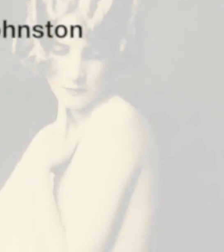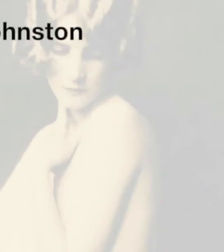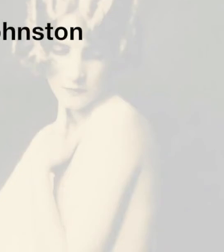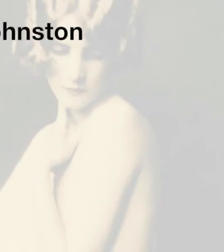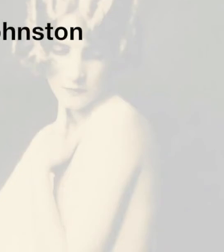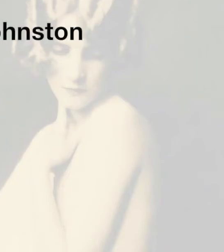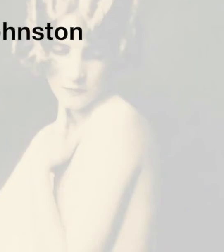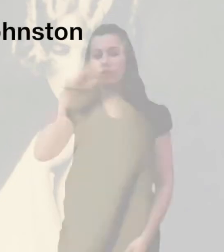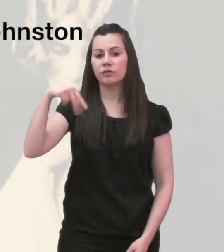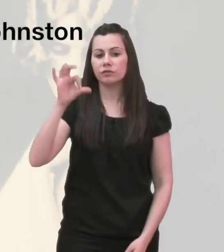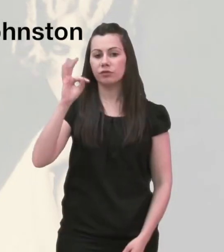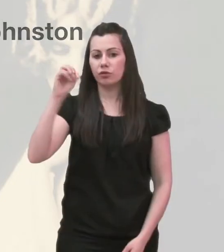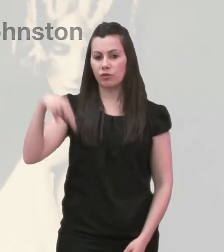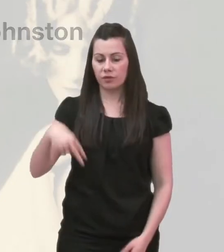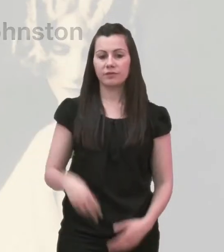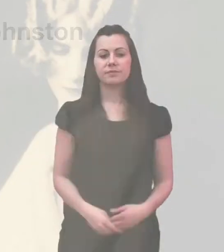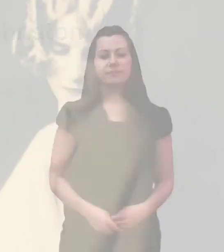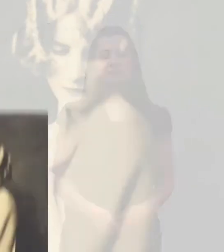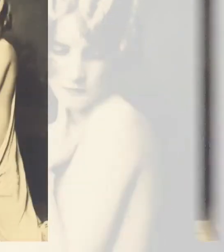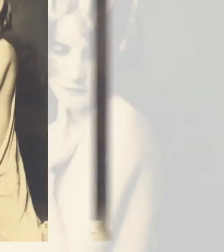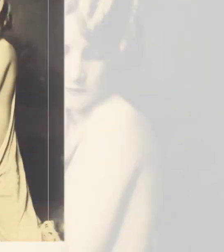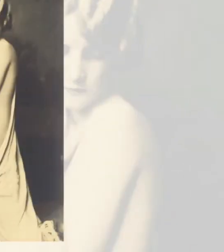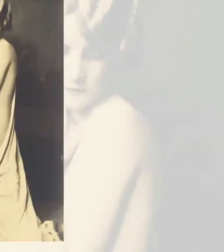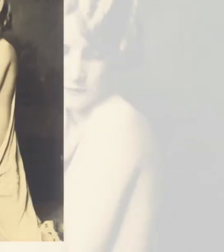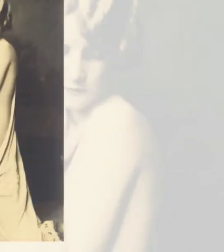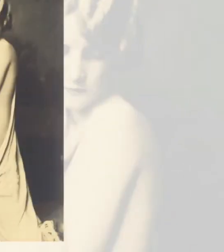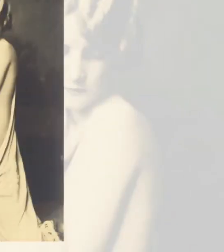Alfred Cheney Johnston. Act.